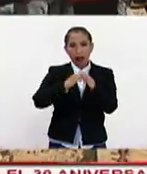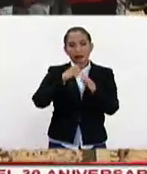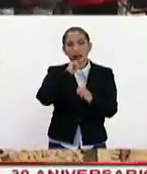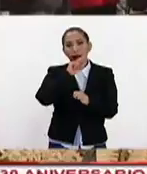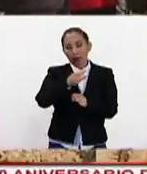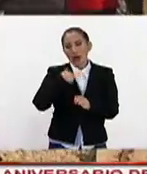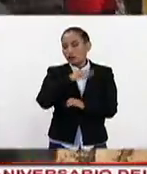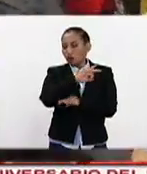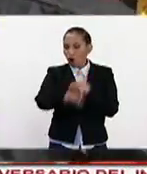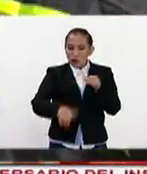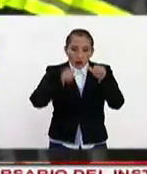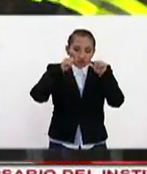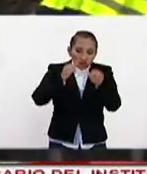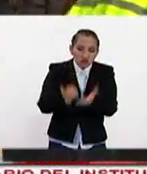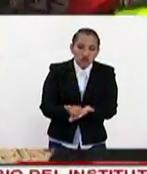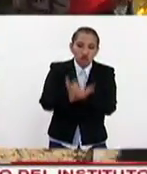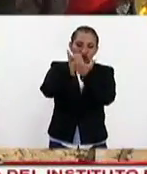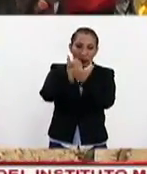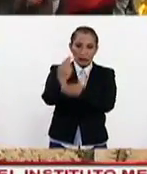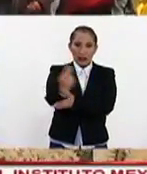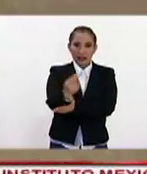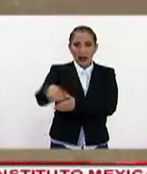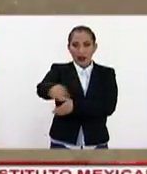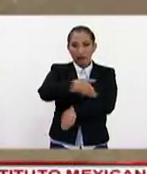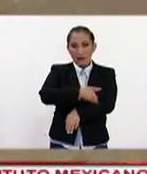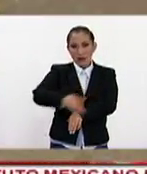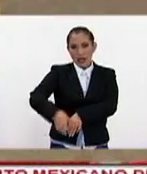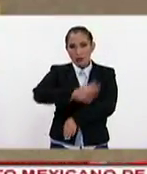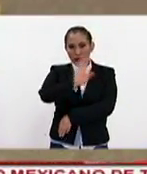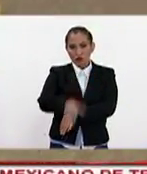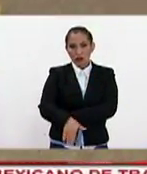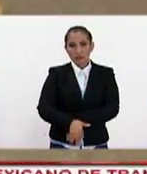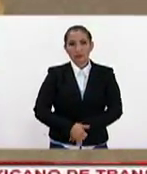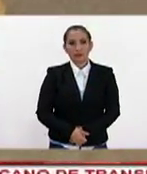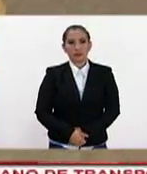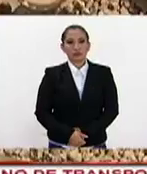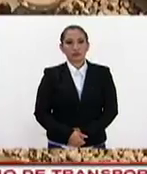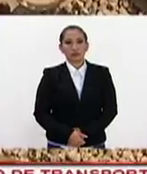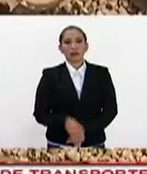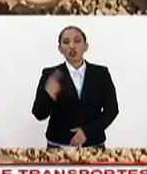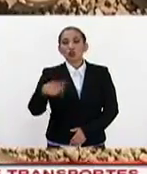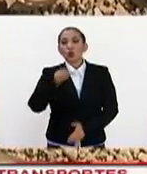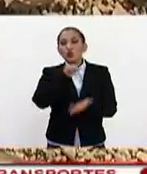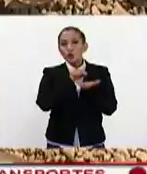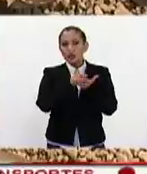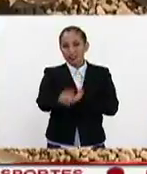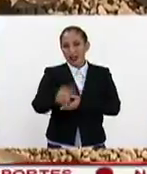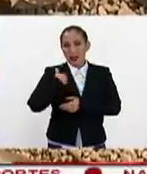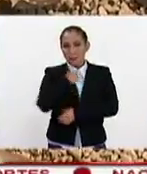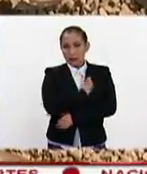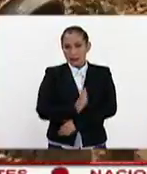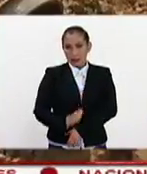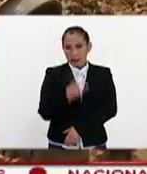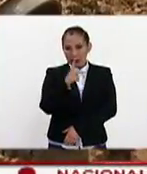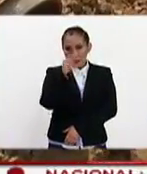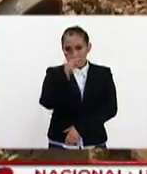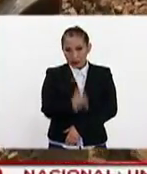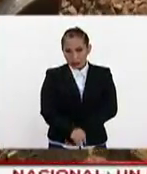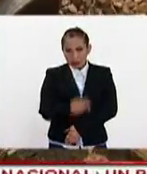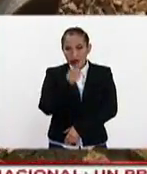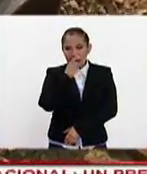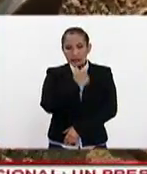y prestar toda la asistencia necesaria a familiares de los fallecidos. A través de su cuenta de Twitter, el presidente Enrique Peña